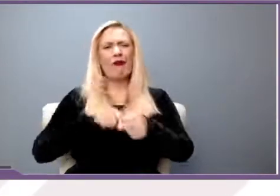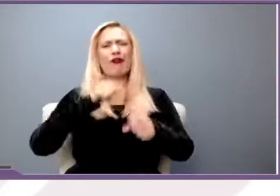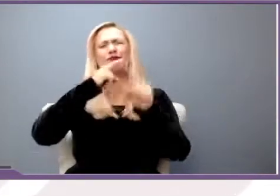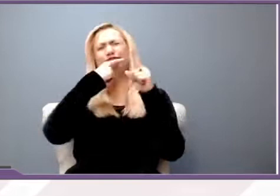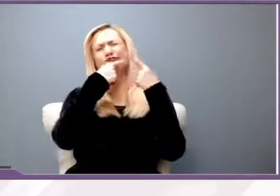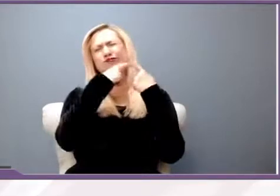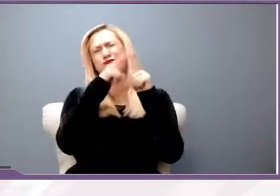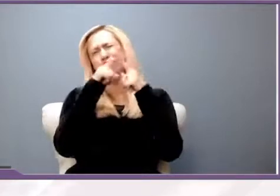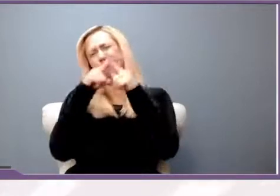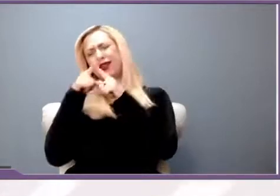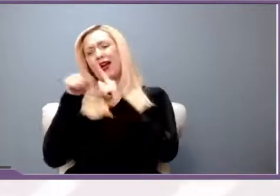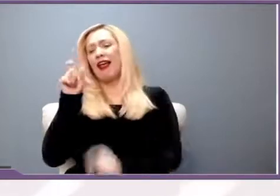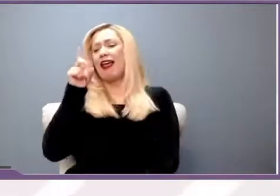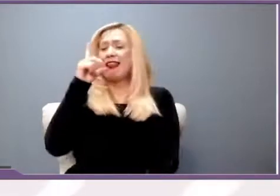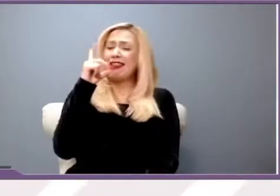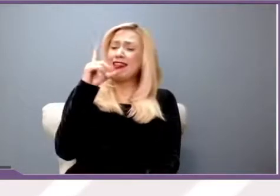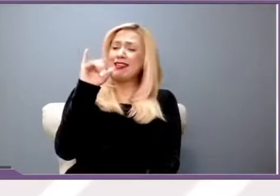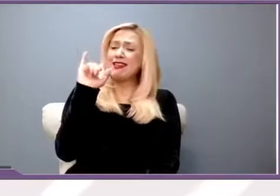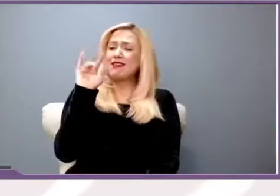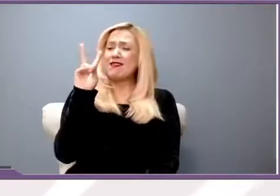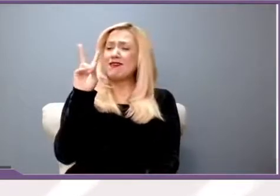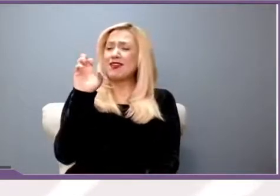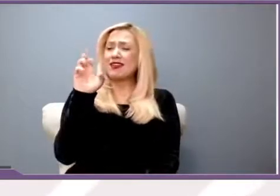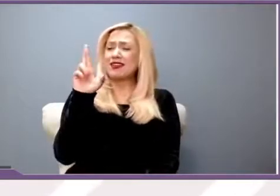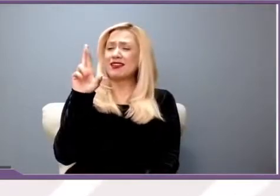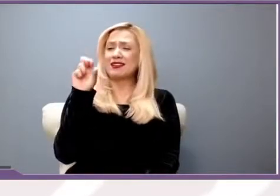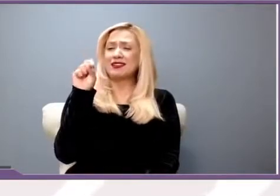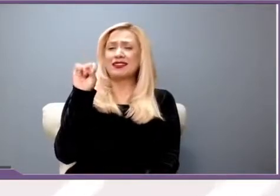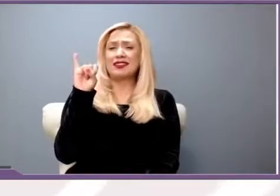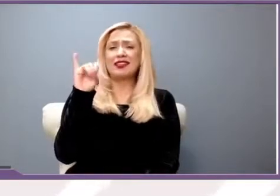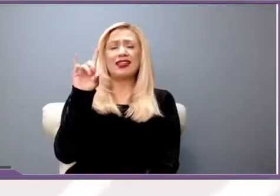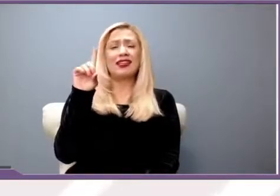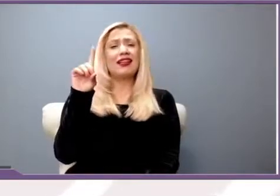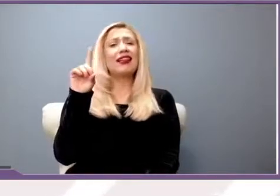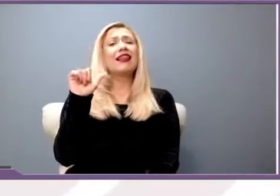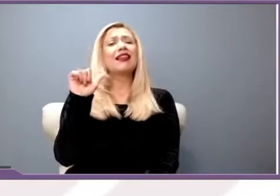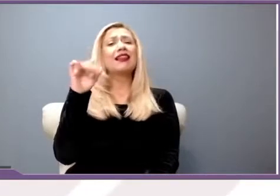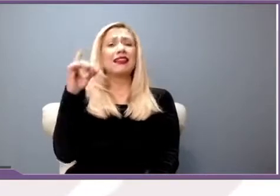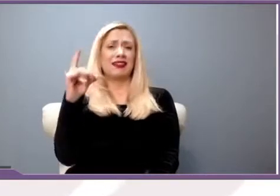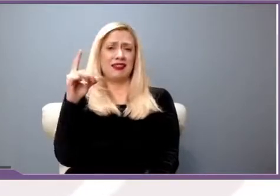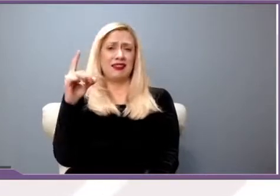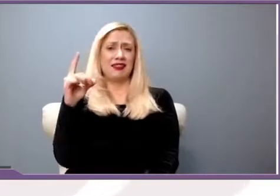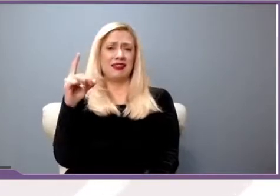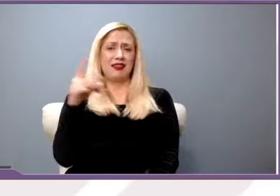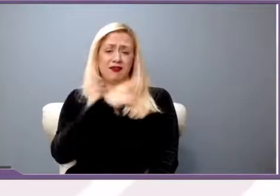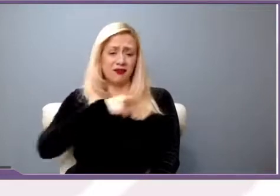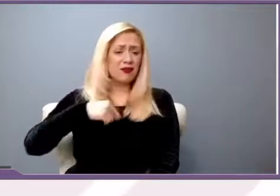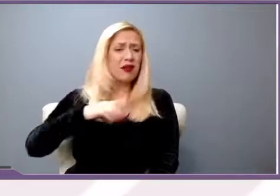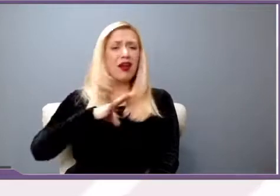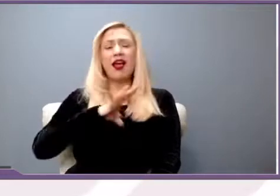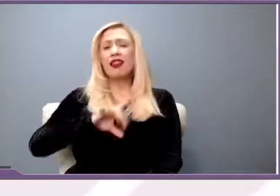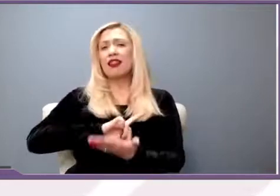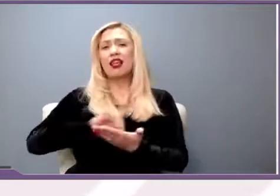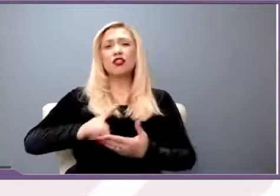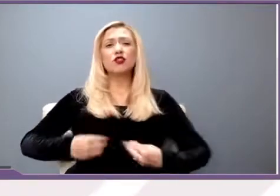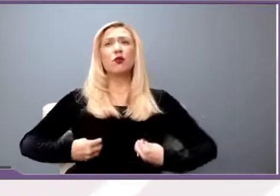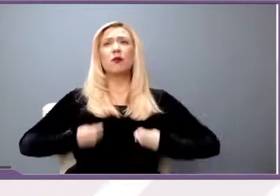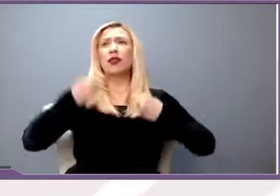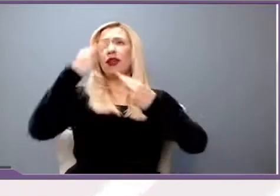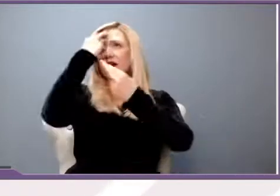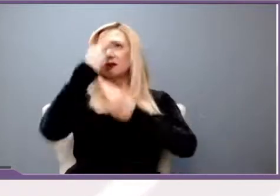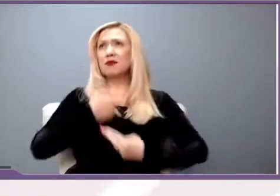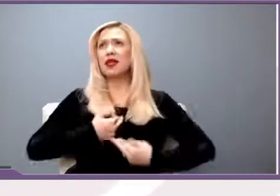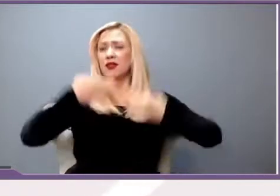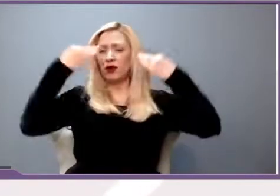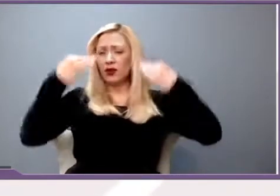corporalidades merecemos vivir en una vida digna, una vida de bienestar, y merecemos además no tener que estar viviendo con un juicio constante